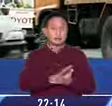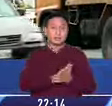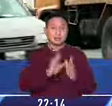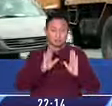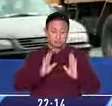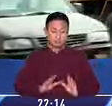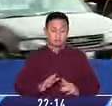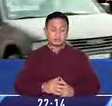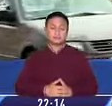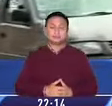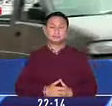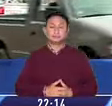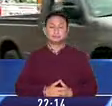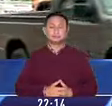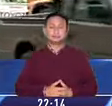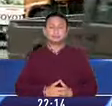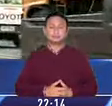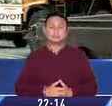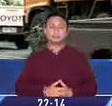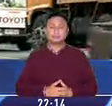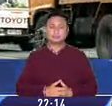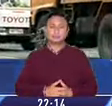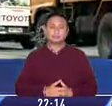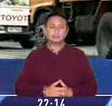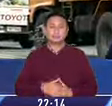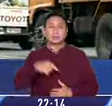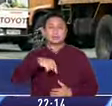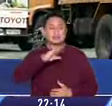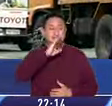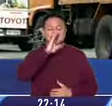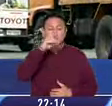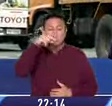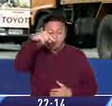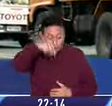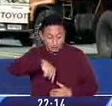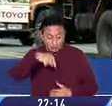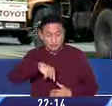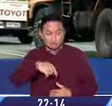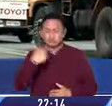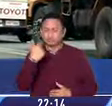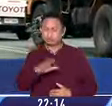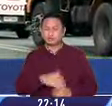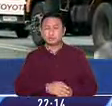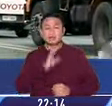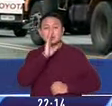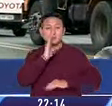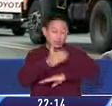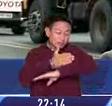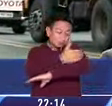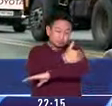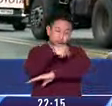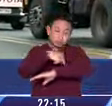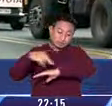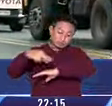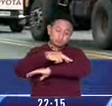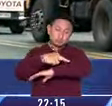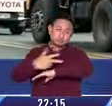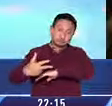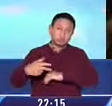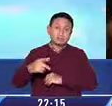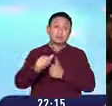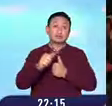algo a solucionar este caso que siempre se ha hecho aquí costumbre en esta esquina, en esta parte que estamos a esquinero con el